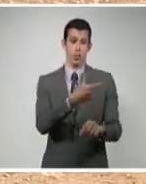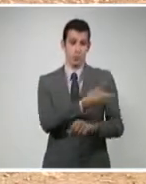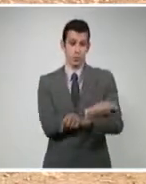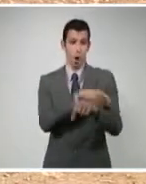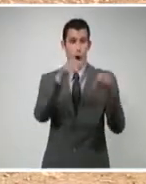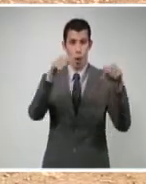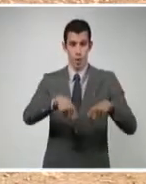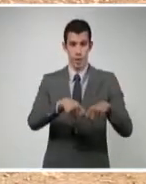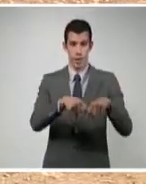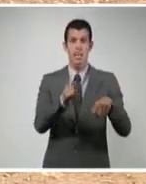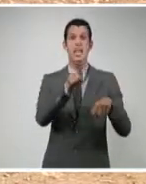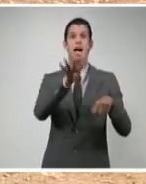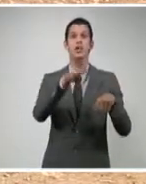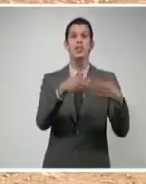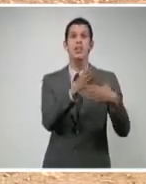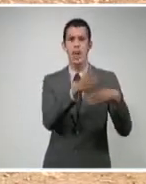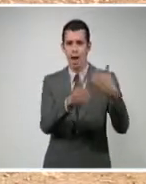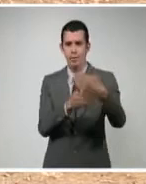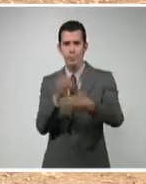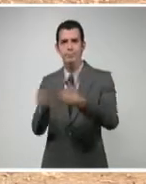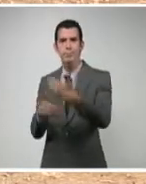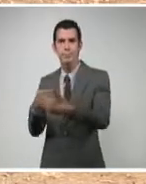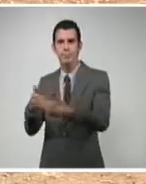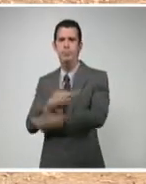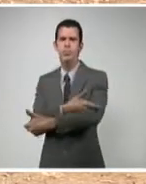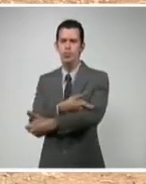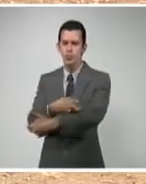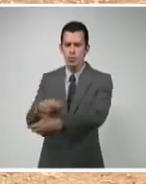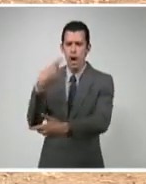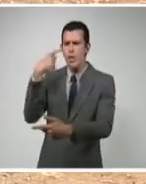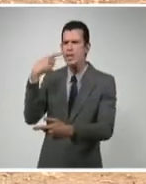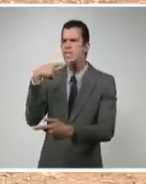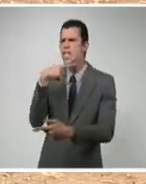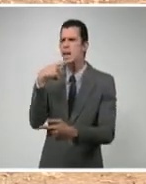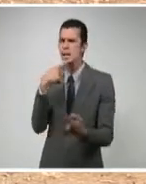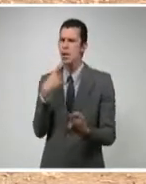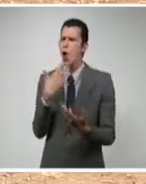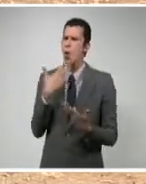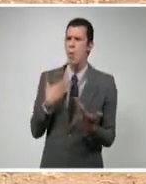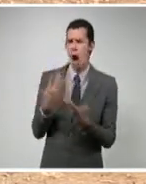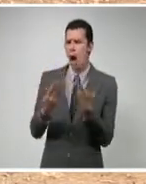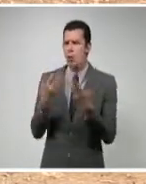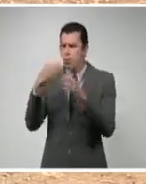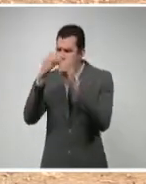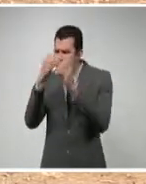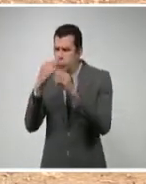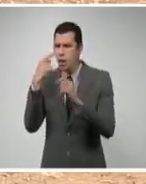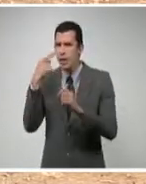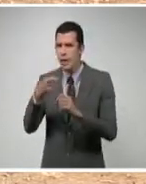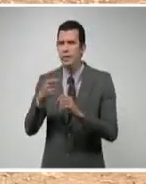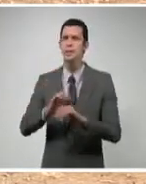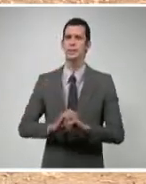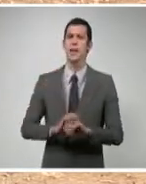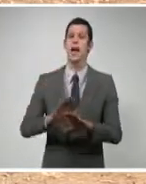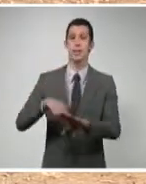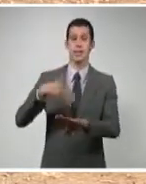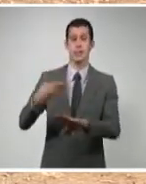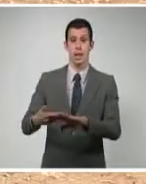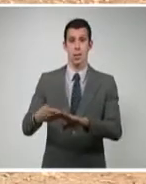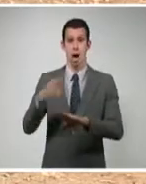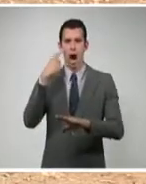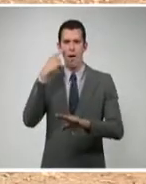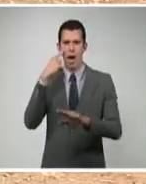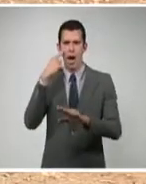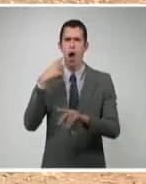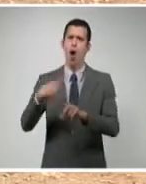inmune después de la primera de 28 días de la primera 12 y también después de la segunda dosis para identificar cómo quedaron sus títulos de anticuerpos y